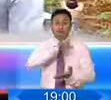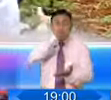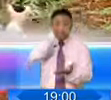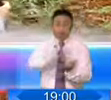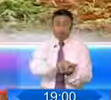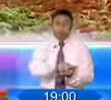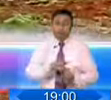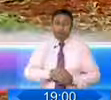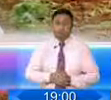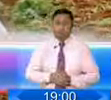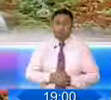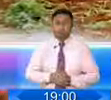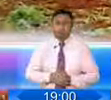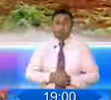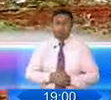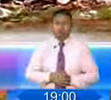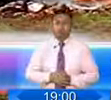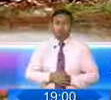accidente.